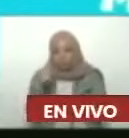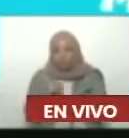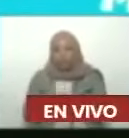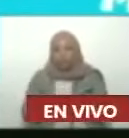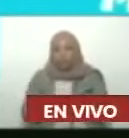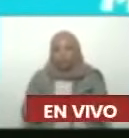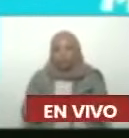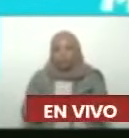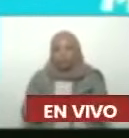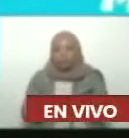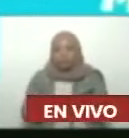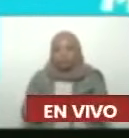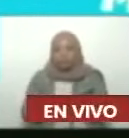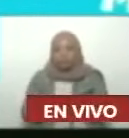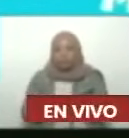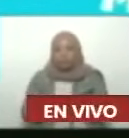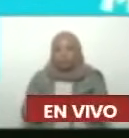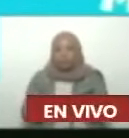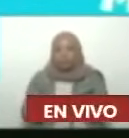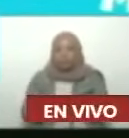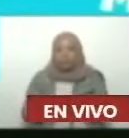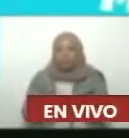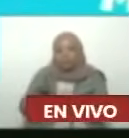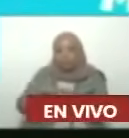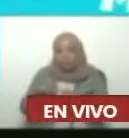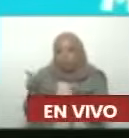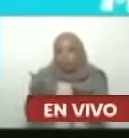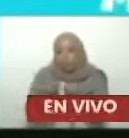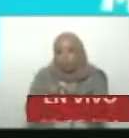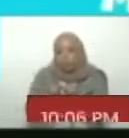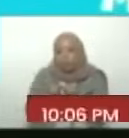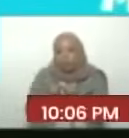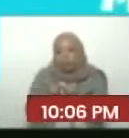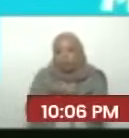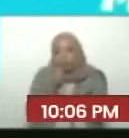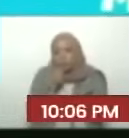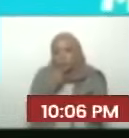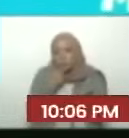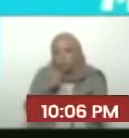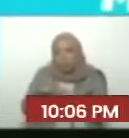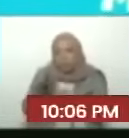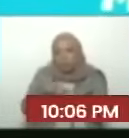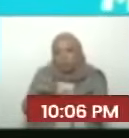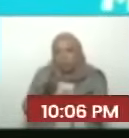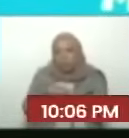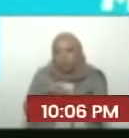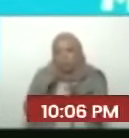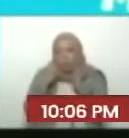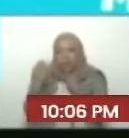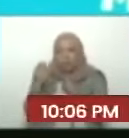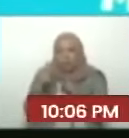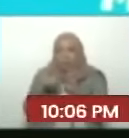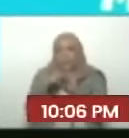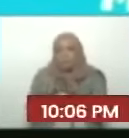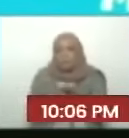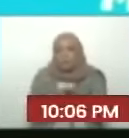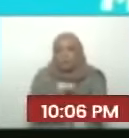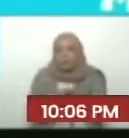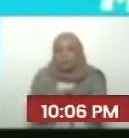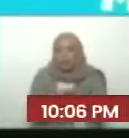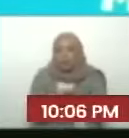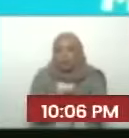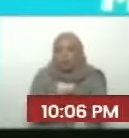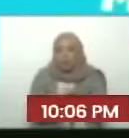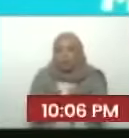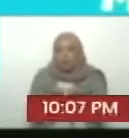llegando. Y ese es el pupitre más pequeño. Ese es el pupitre más pequeño, mira qué bonito, vale, para los chiquitines, ¿ves? Ese es para preescolar. Para